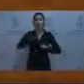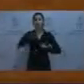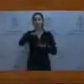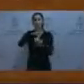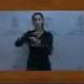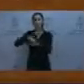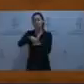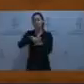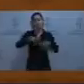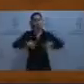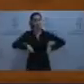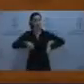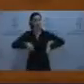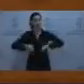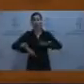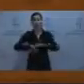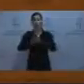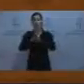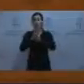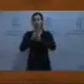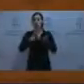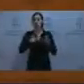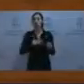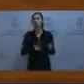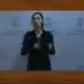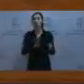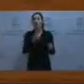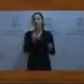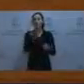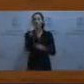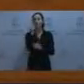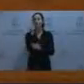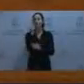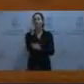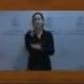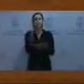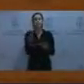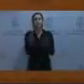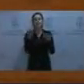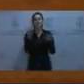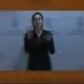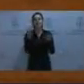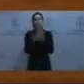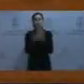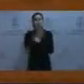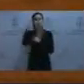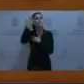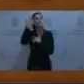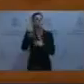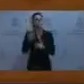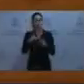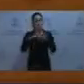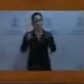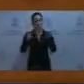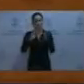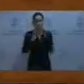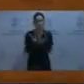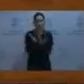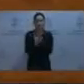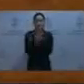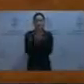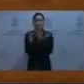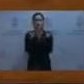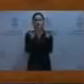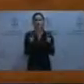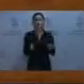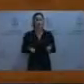con normalidad y que yo me atrevo a decir que eran una institución en Asturias. Bajo la premisa de unas